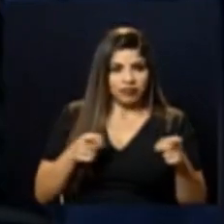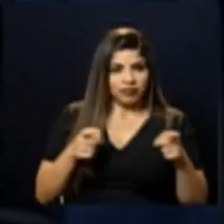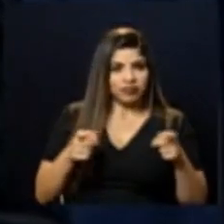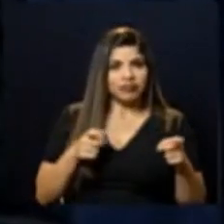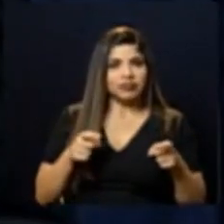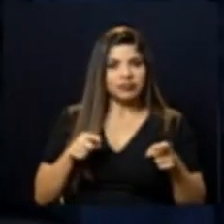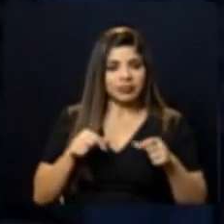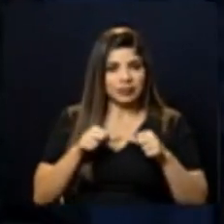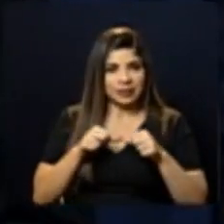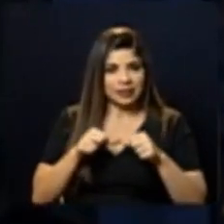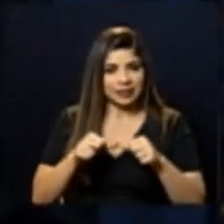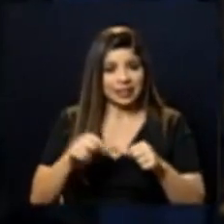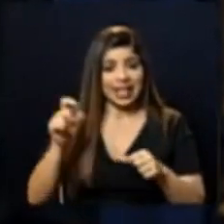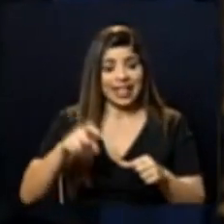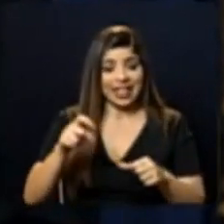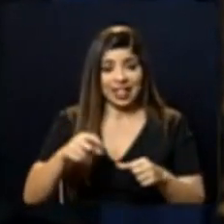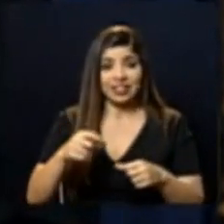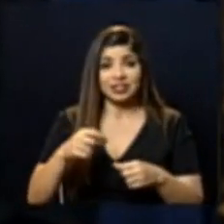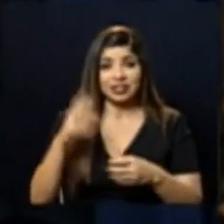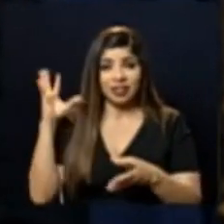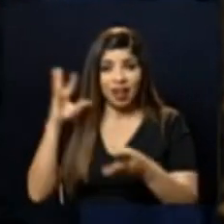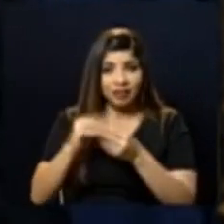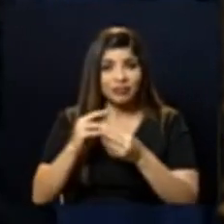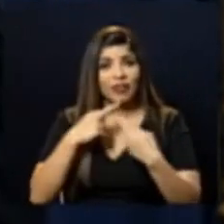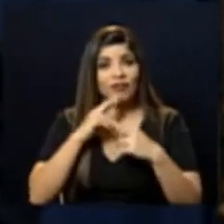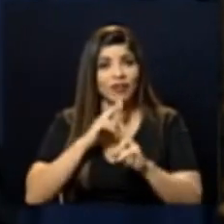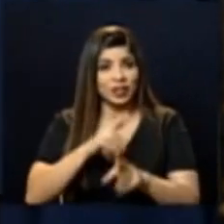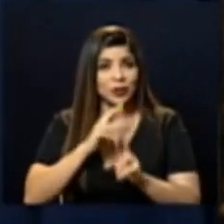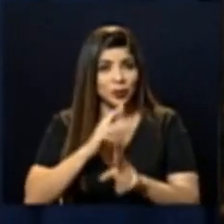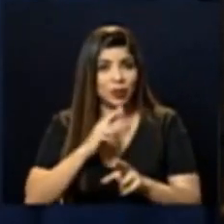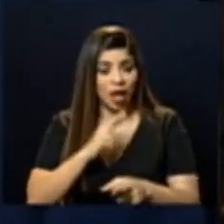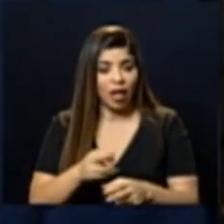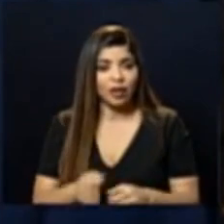deberá dar resultados.